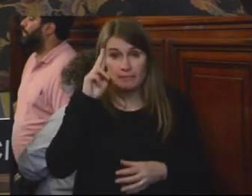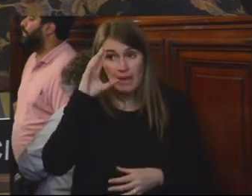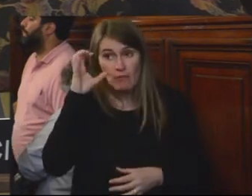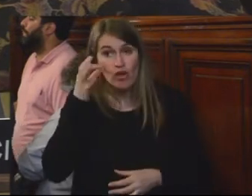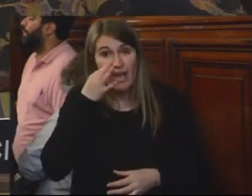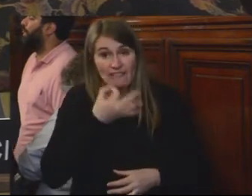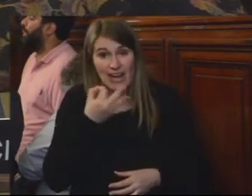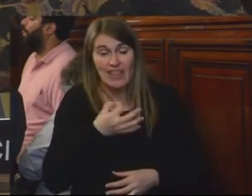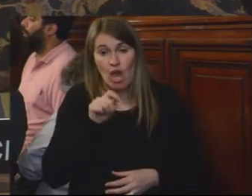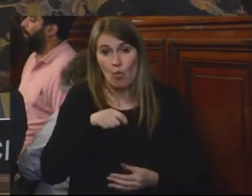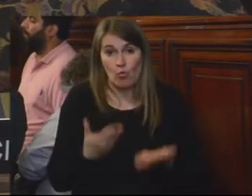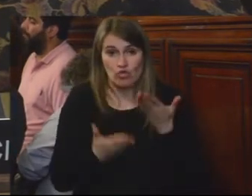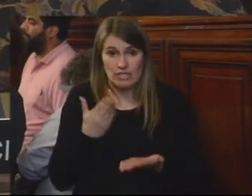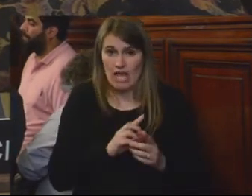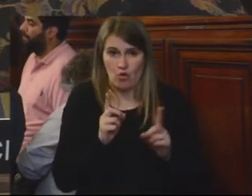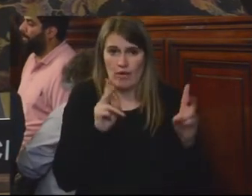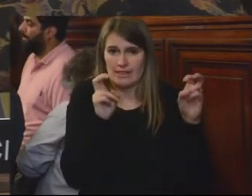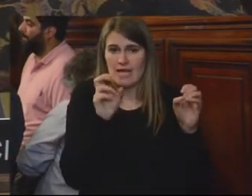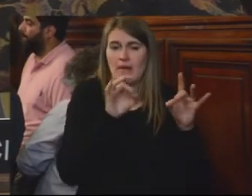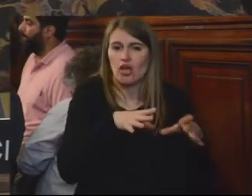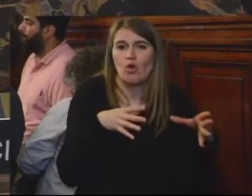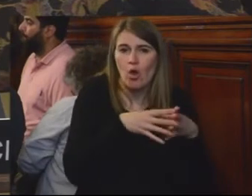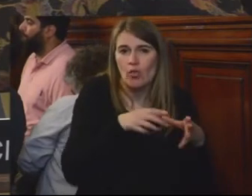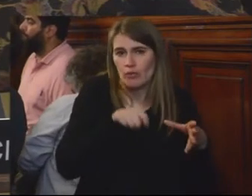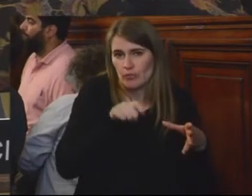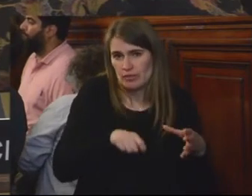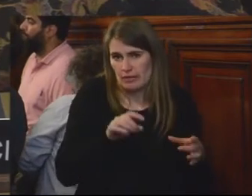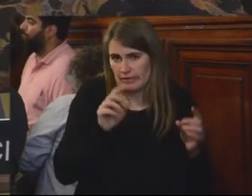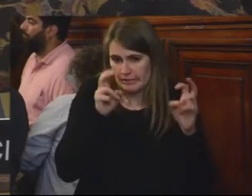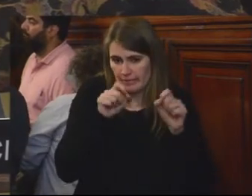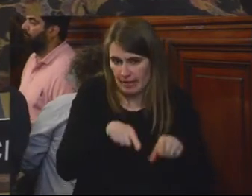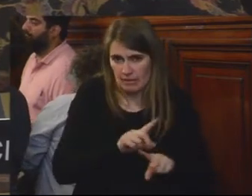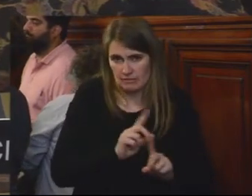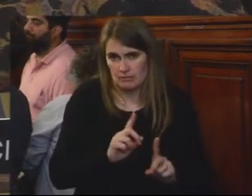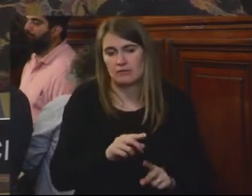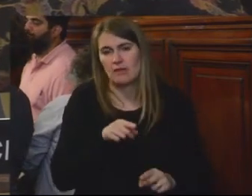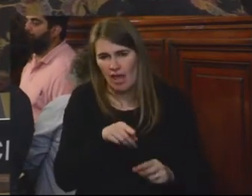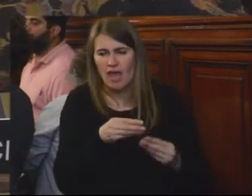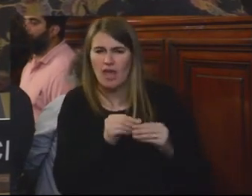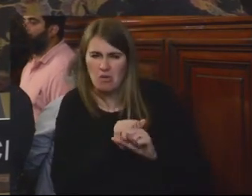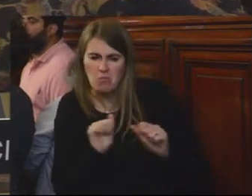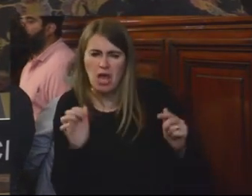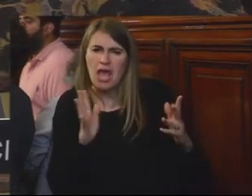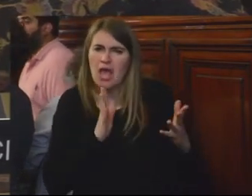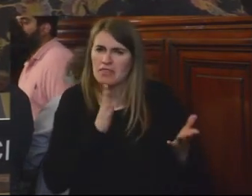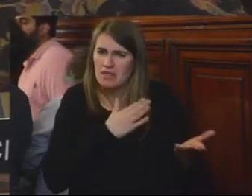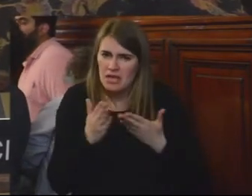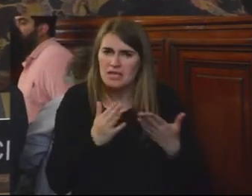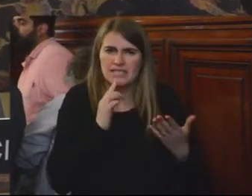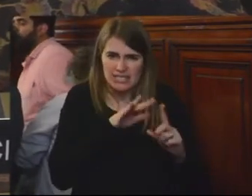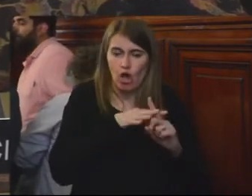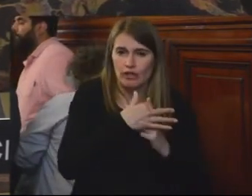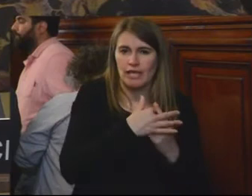asunto exclusivamente del poder judicial y el poder judicial es bien permeable a el contexto político